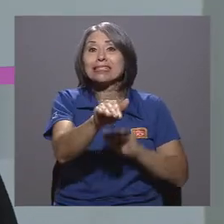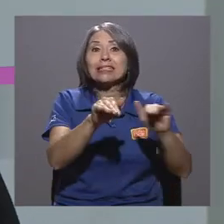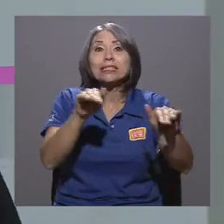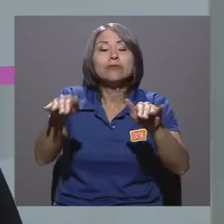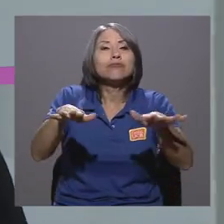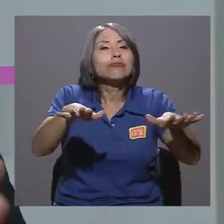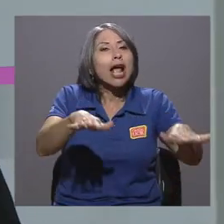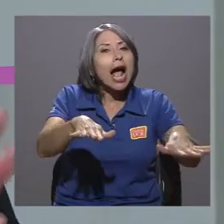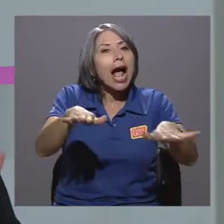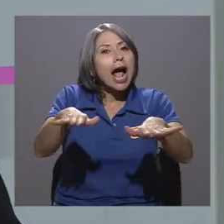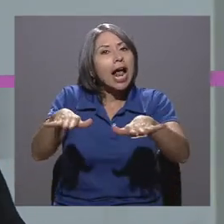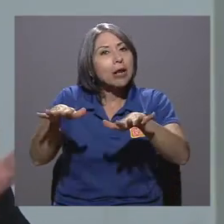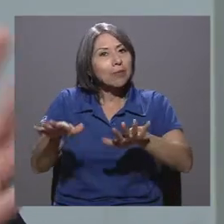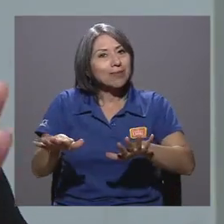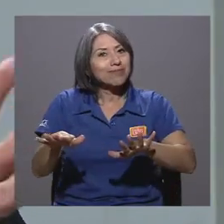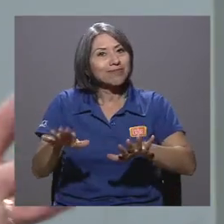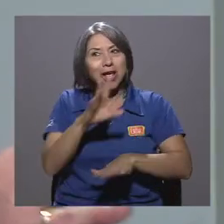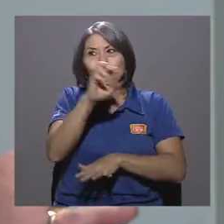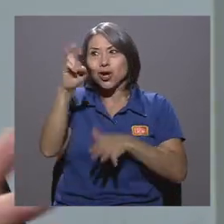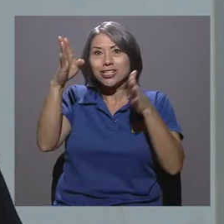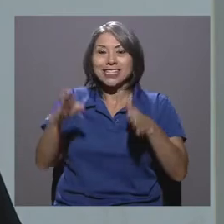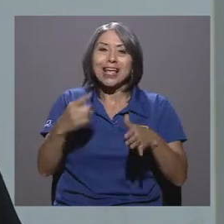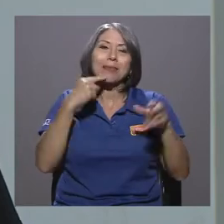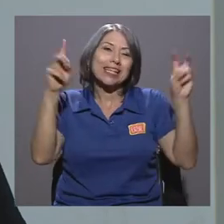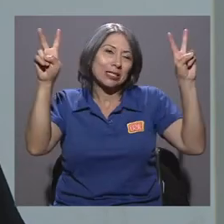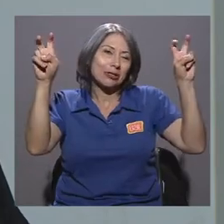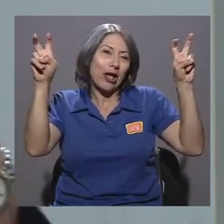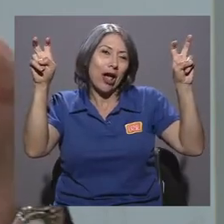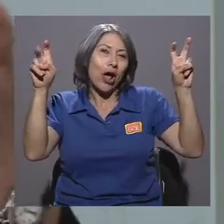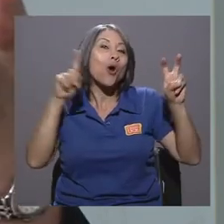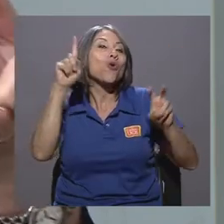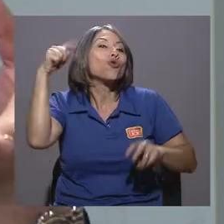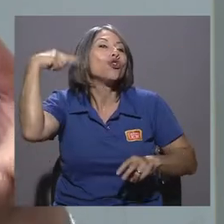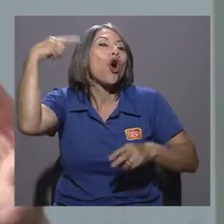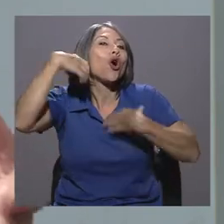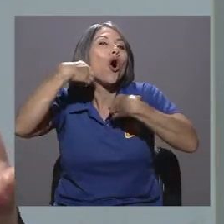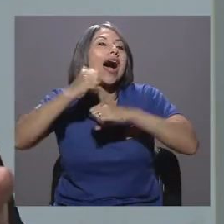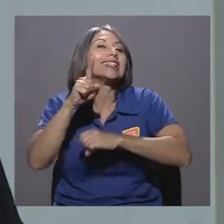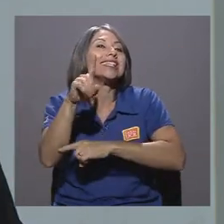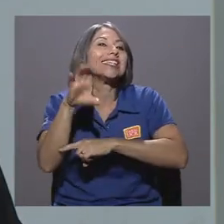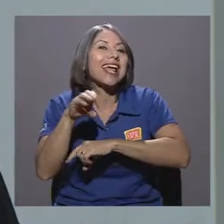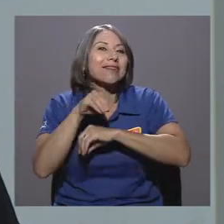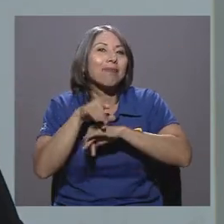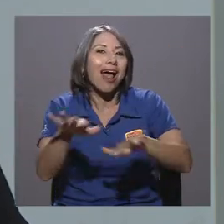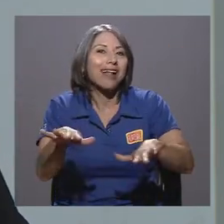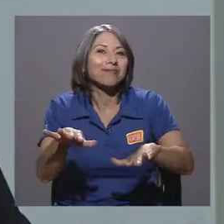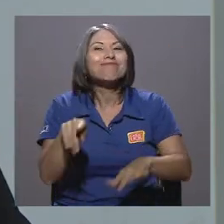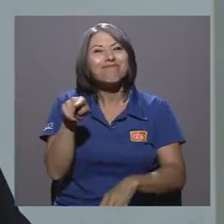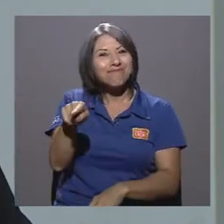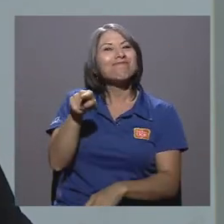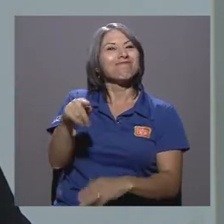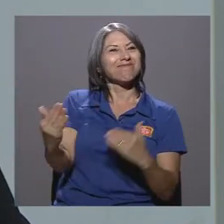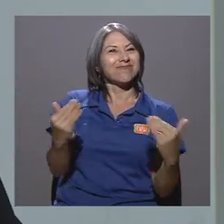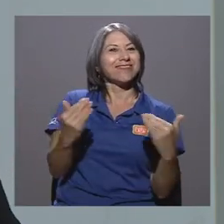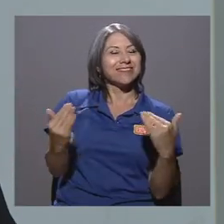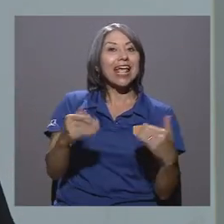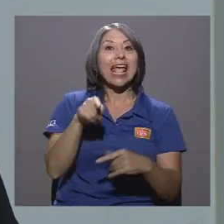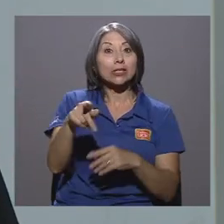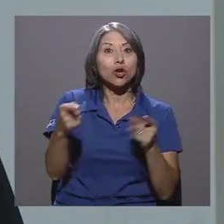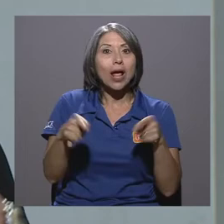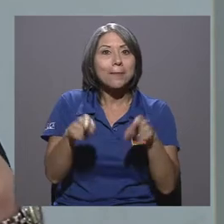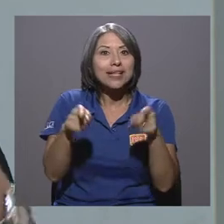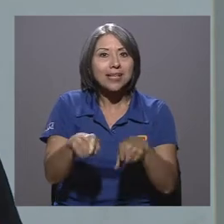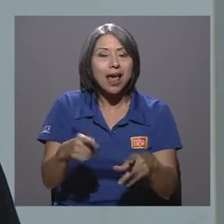ahí, y como buenos ticos decimos que un loco hace 100, ¿verdad? Y esto es un poco lo que ha pasado, porque... como